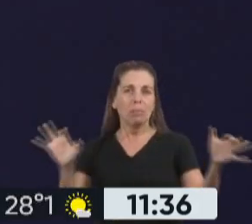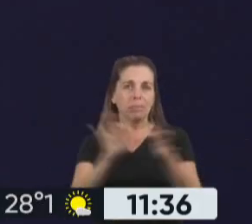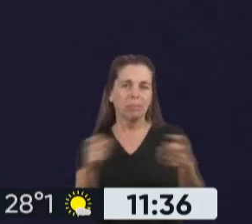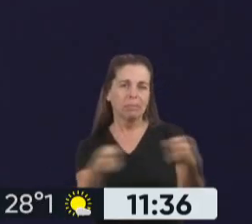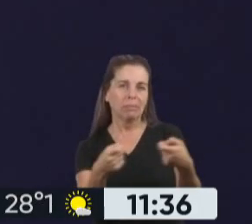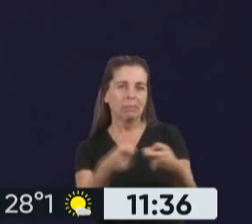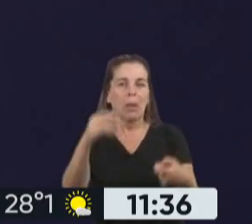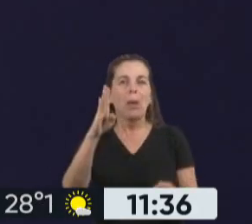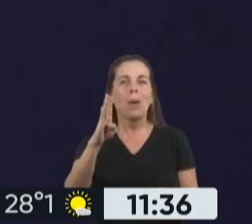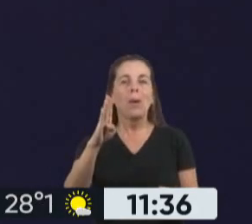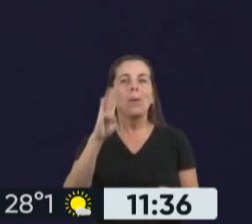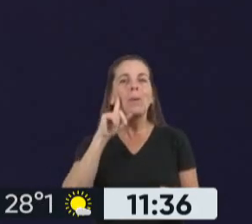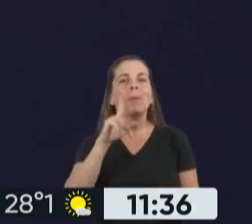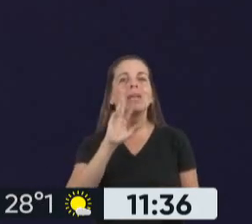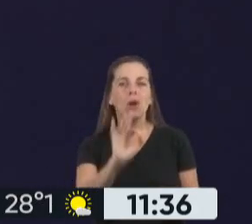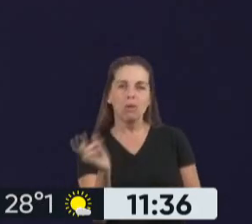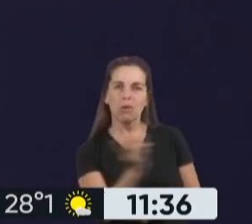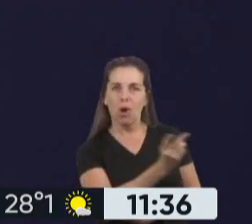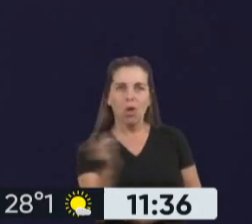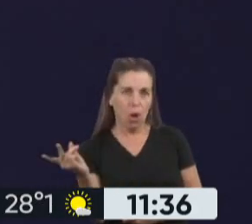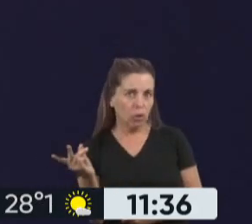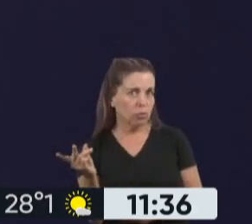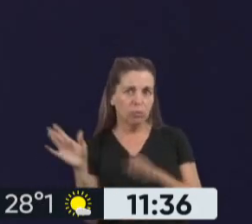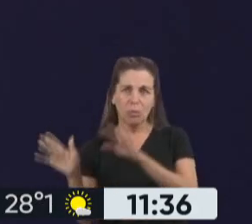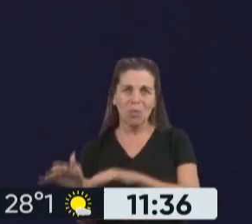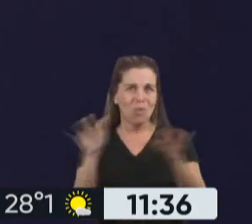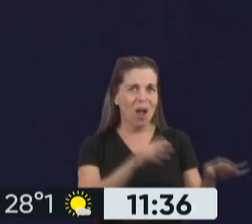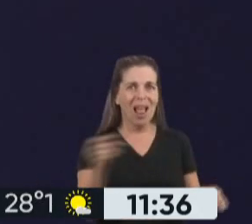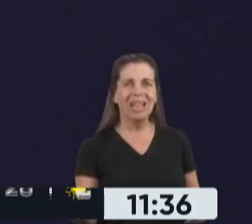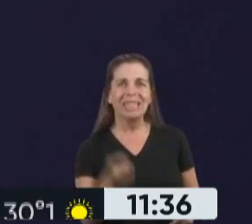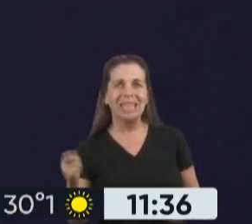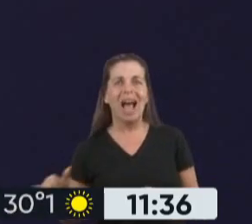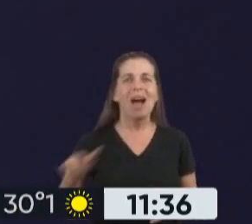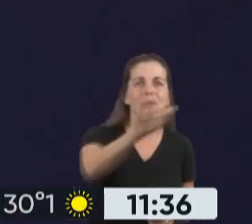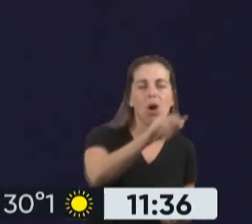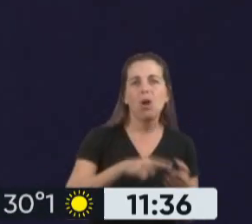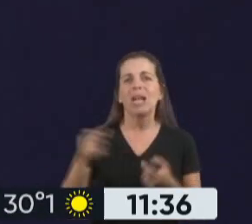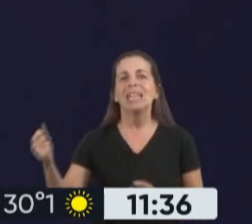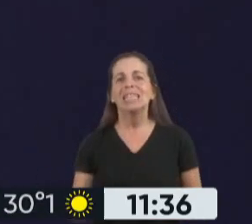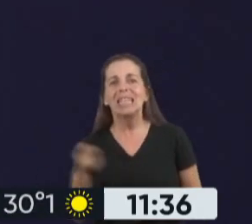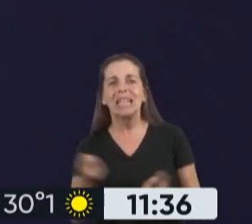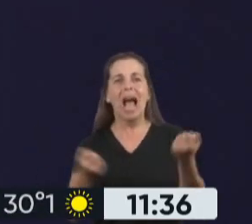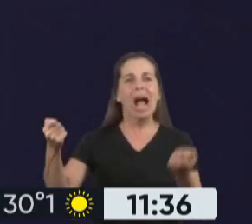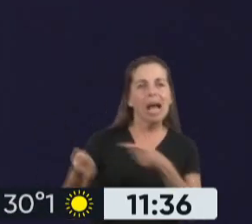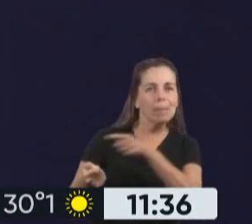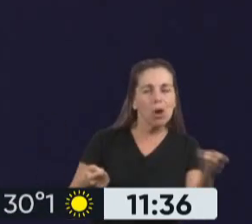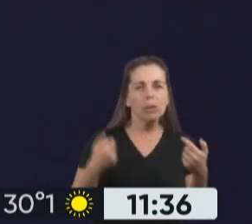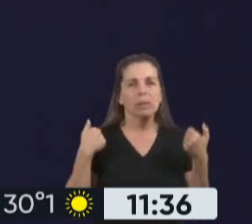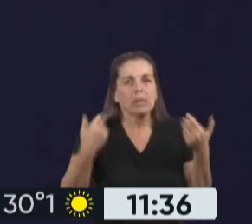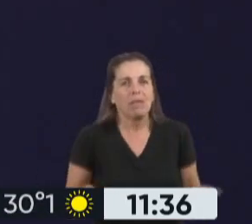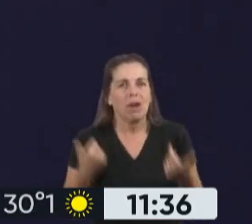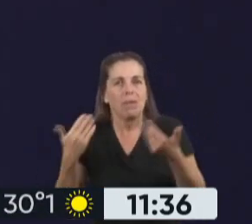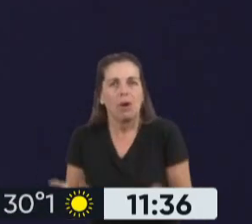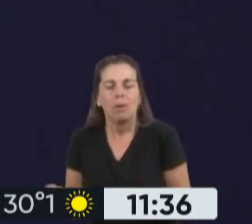otra razón, porque en definitiva son lo mismo, ¿no? Son grandes defensores de los privilegios de